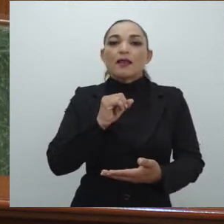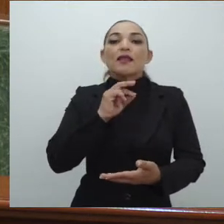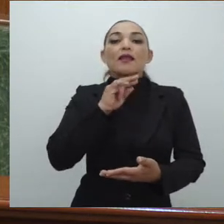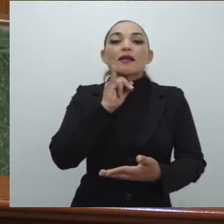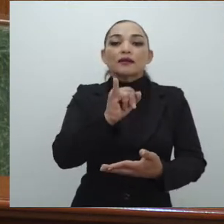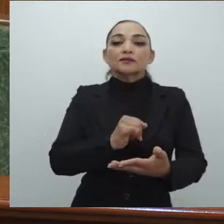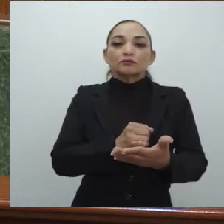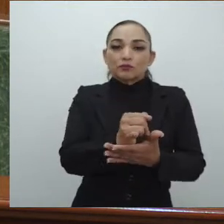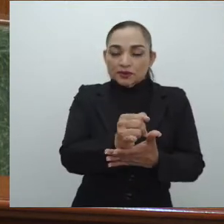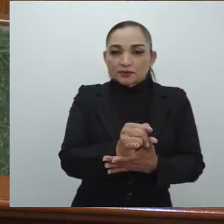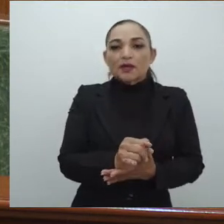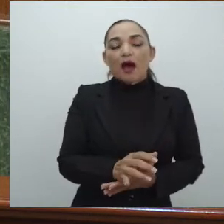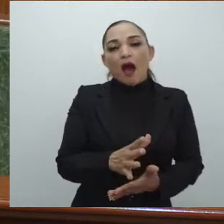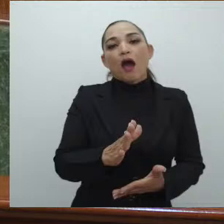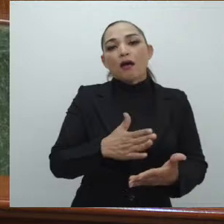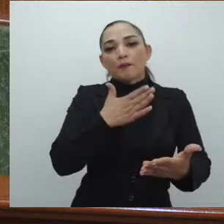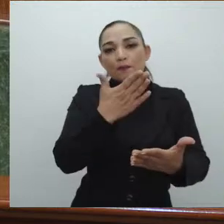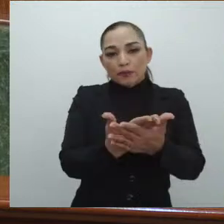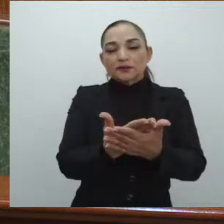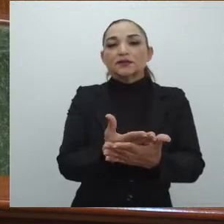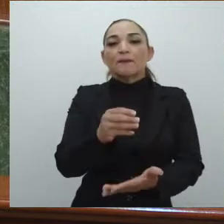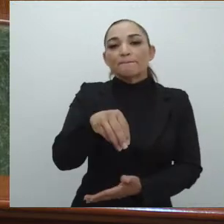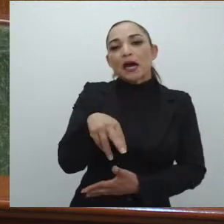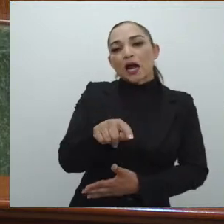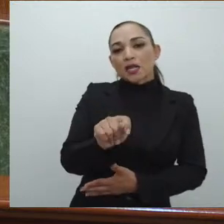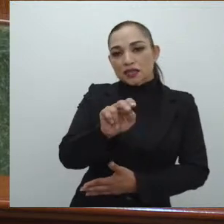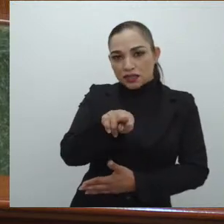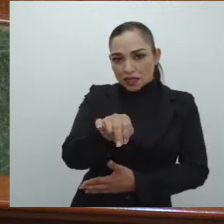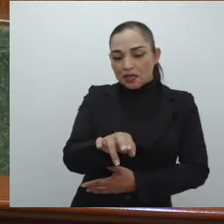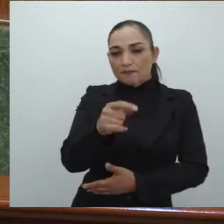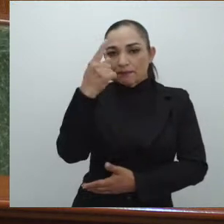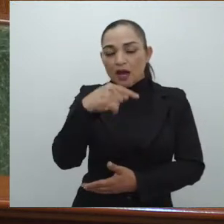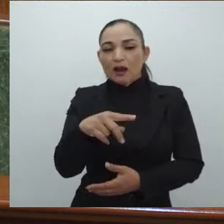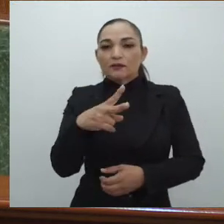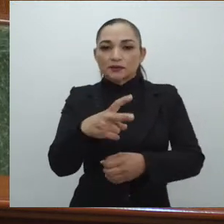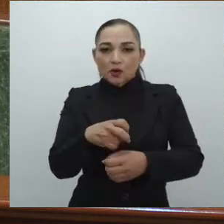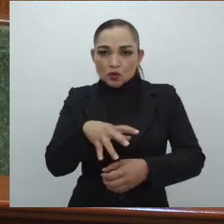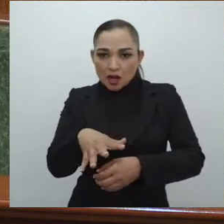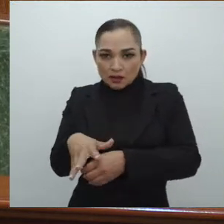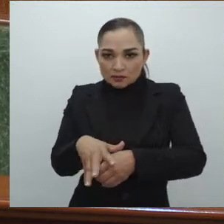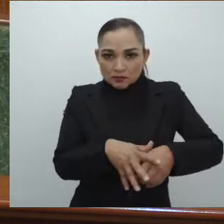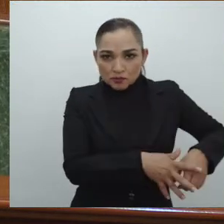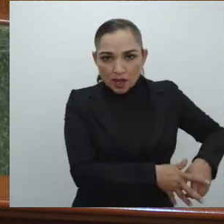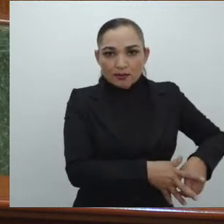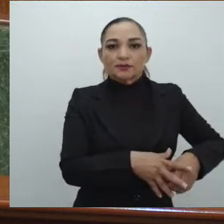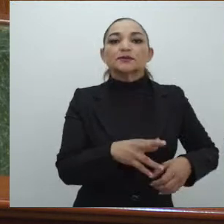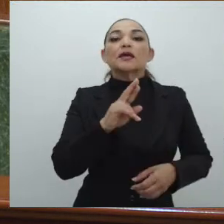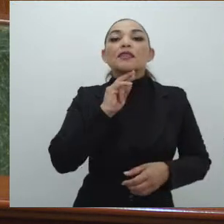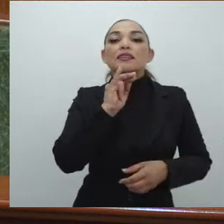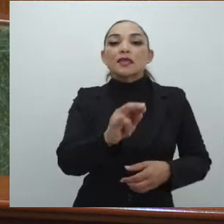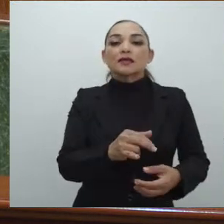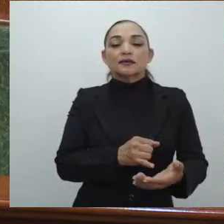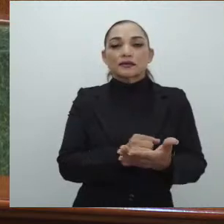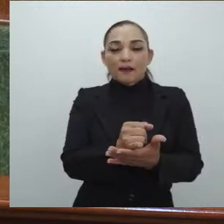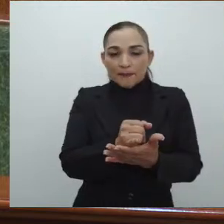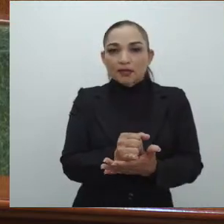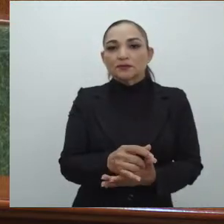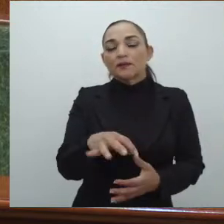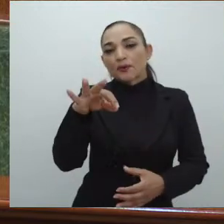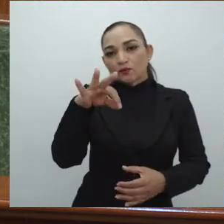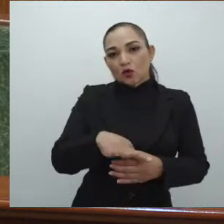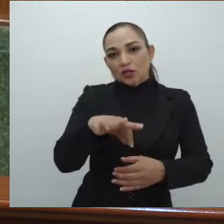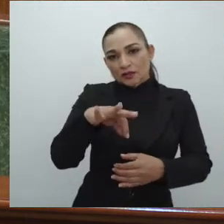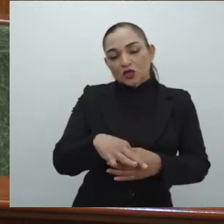Martín Vega Álvarez para que se le dispense la segunda de este dictamen y se ponga a discusión, por lo que en votación económica se pregunta si se aprueba